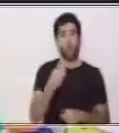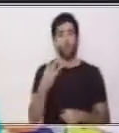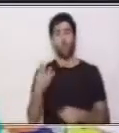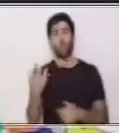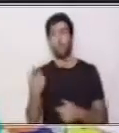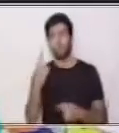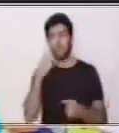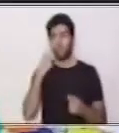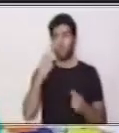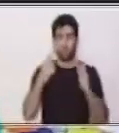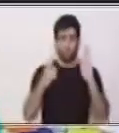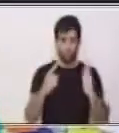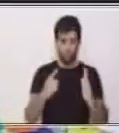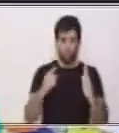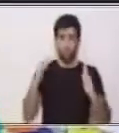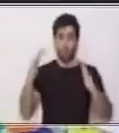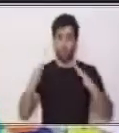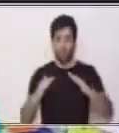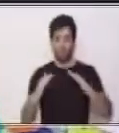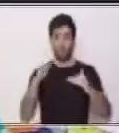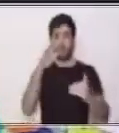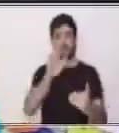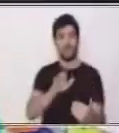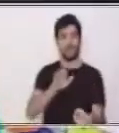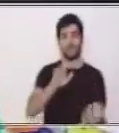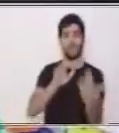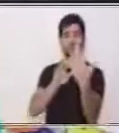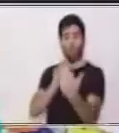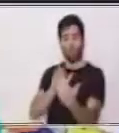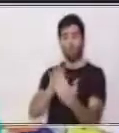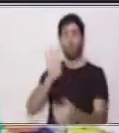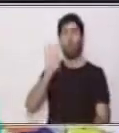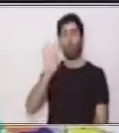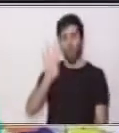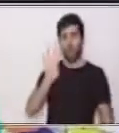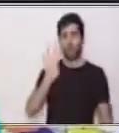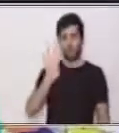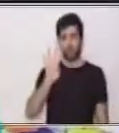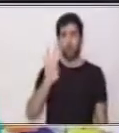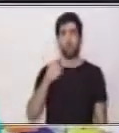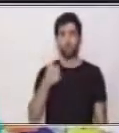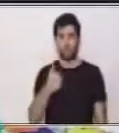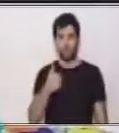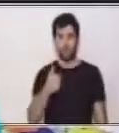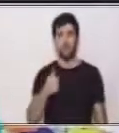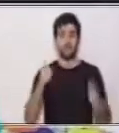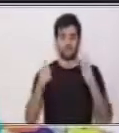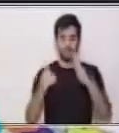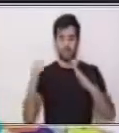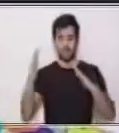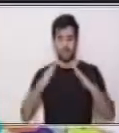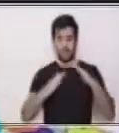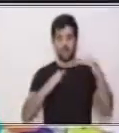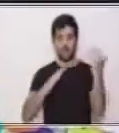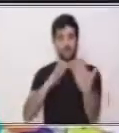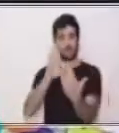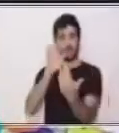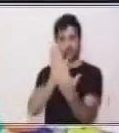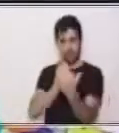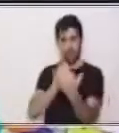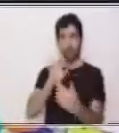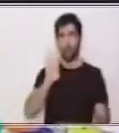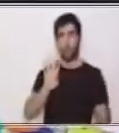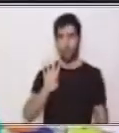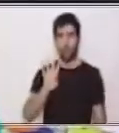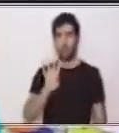1, 2, 3 y 4. Muy bien, 4 laditos. En